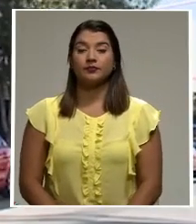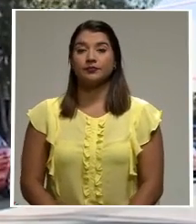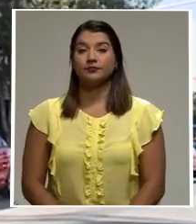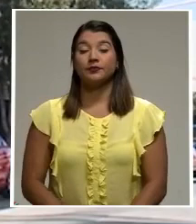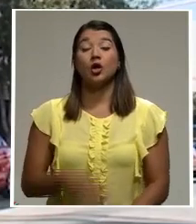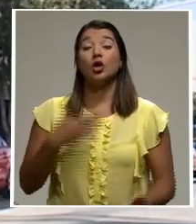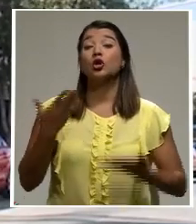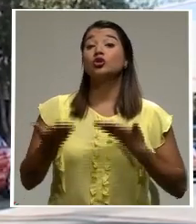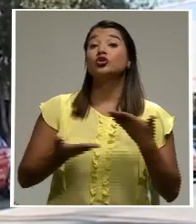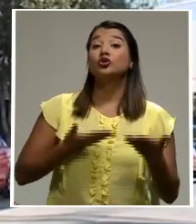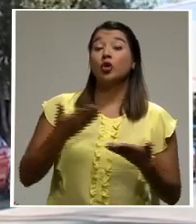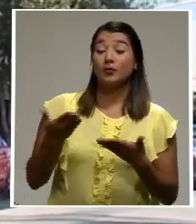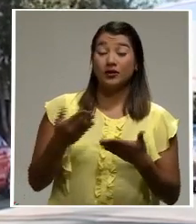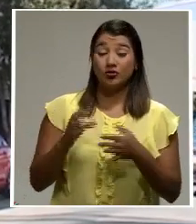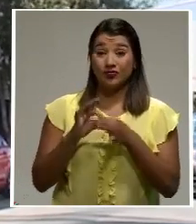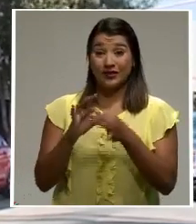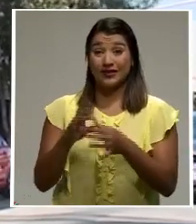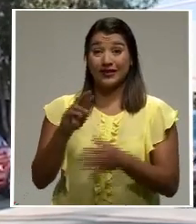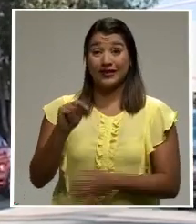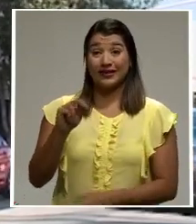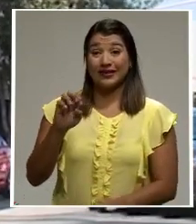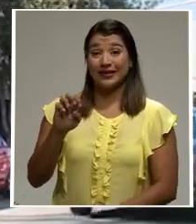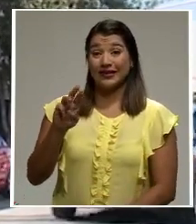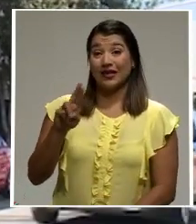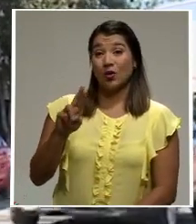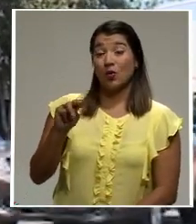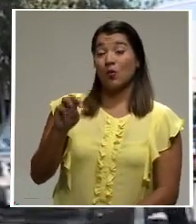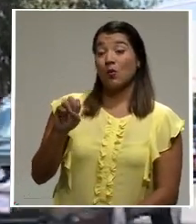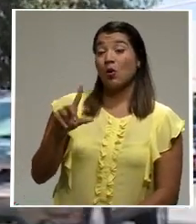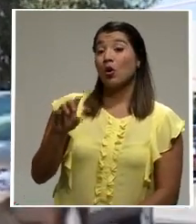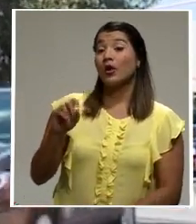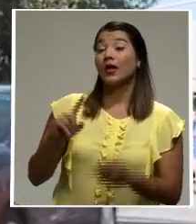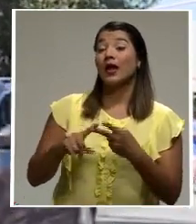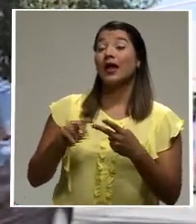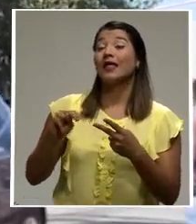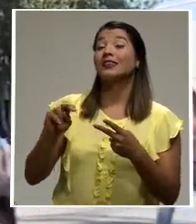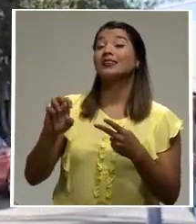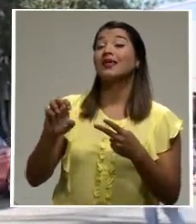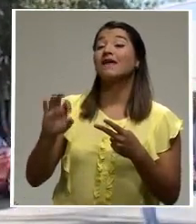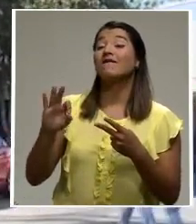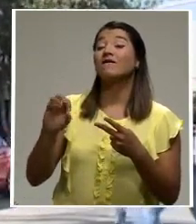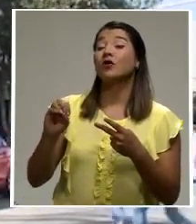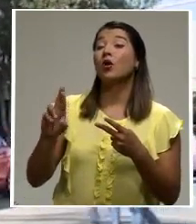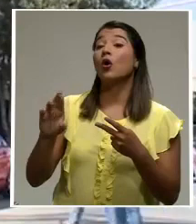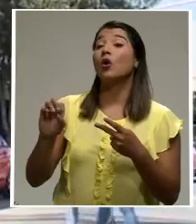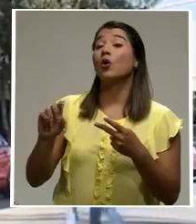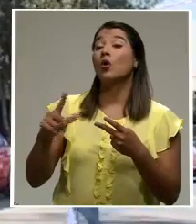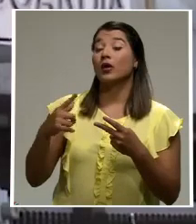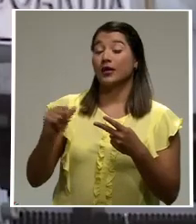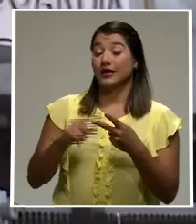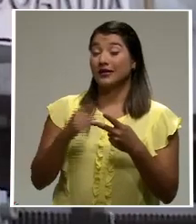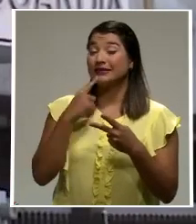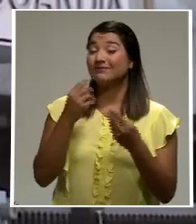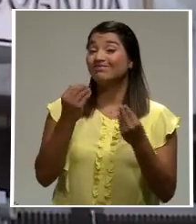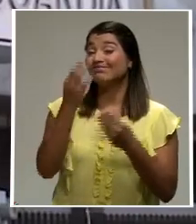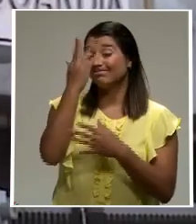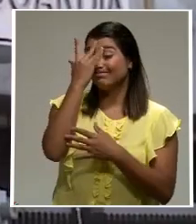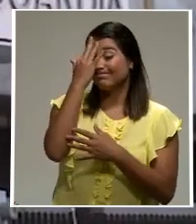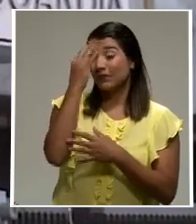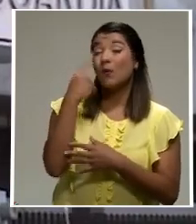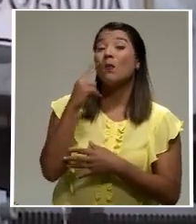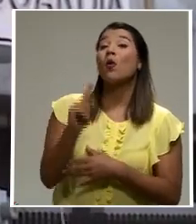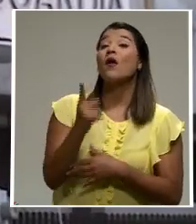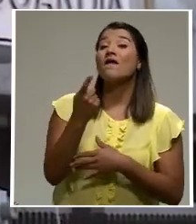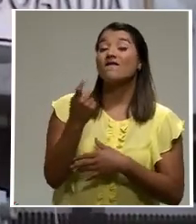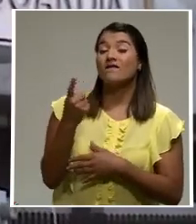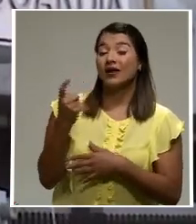Los servicios de neumología y nefrología del Hospital Calderón Guardia están preocupados ante ausentismo en citas presenciales